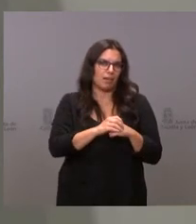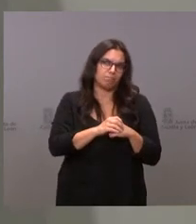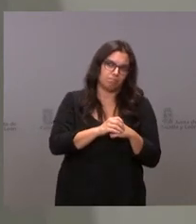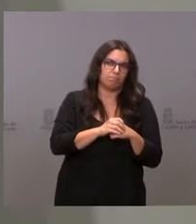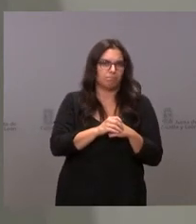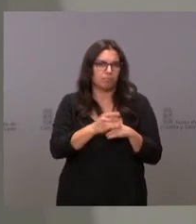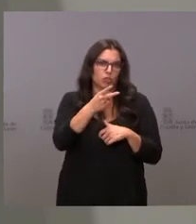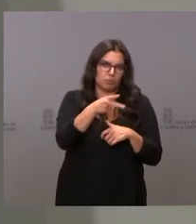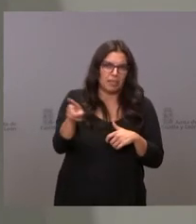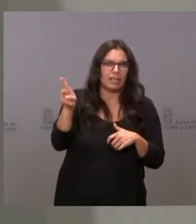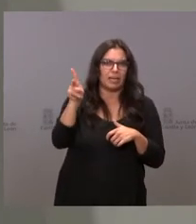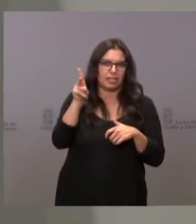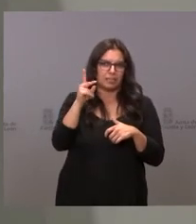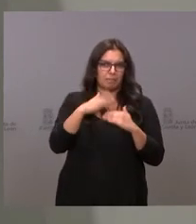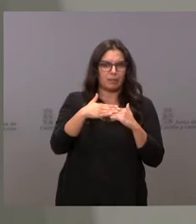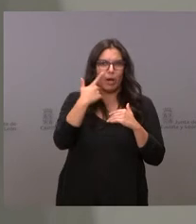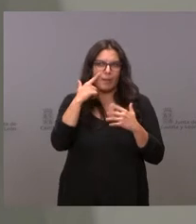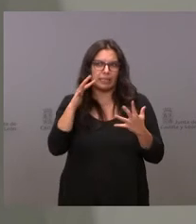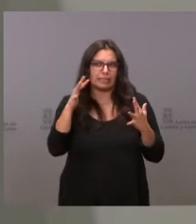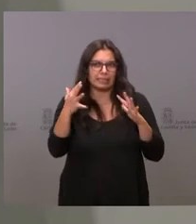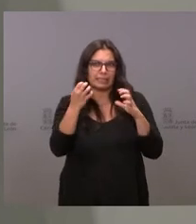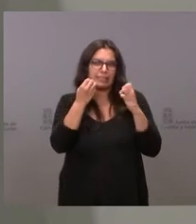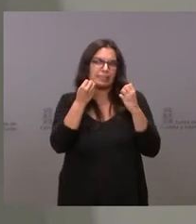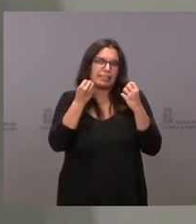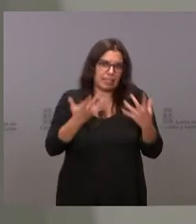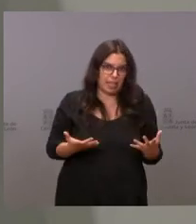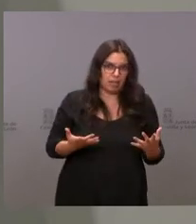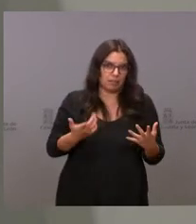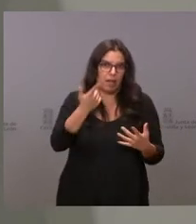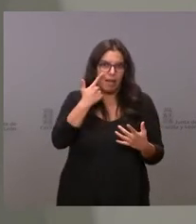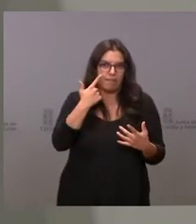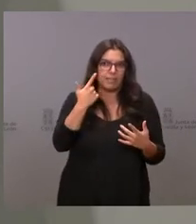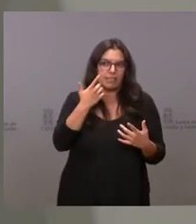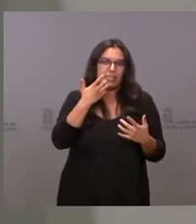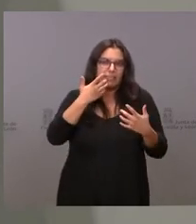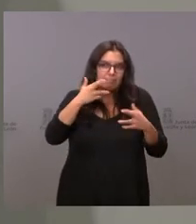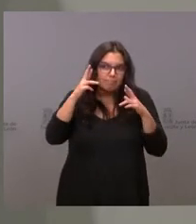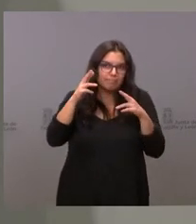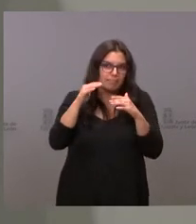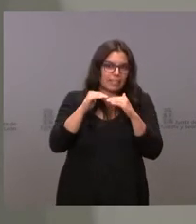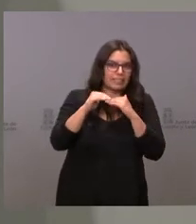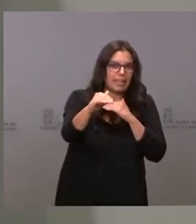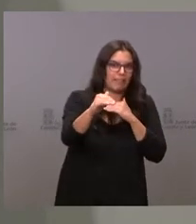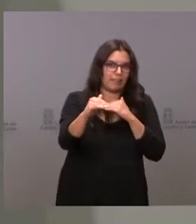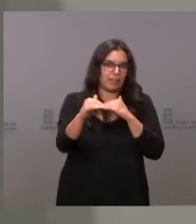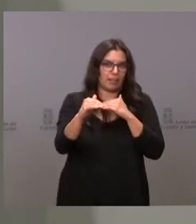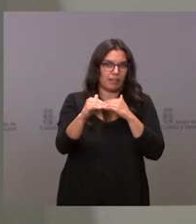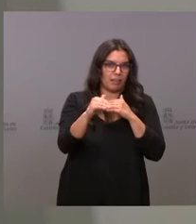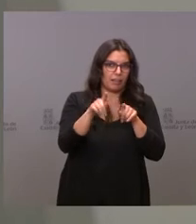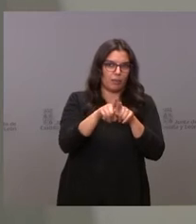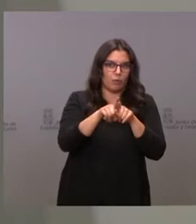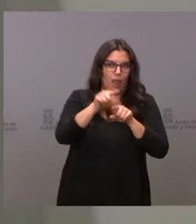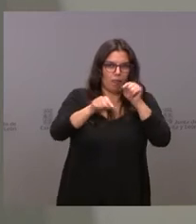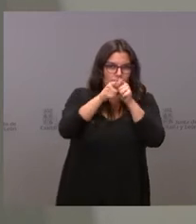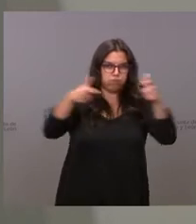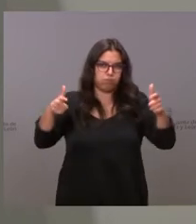un par de semanas a ver un poco cómo va la evolución y a ver si se estabiliza y no volvemos a tener ninguna